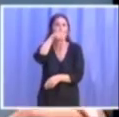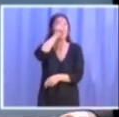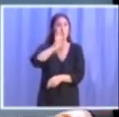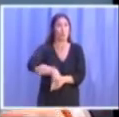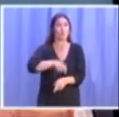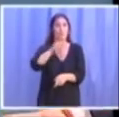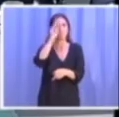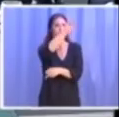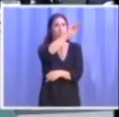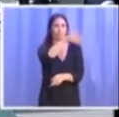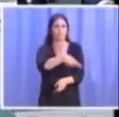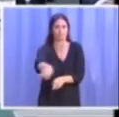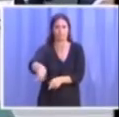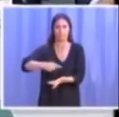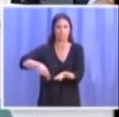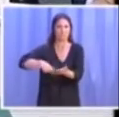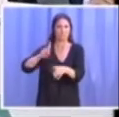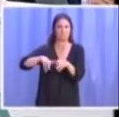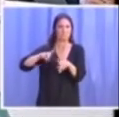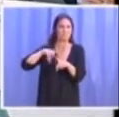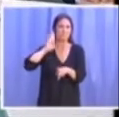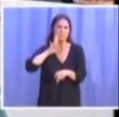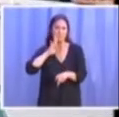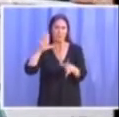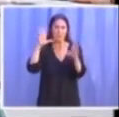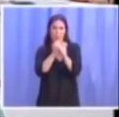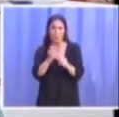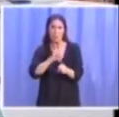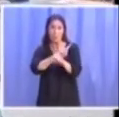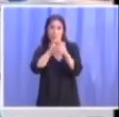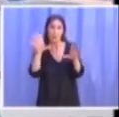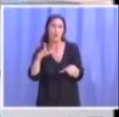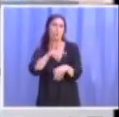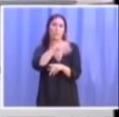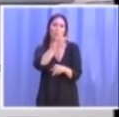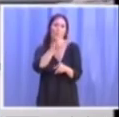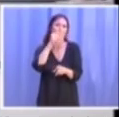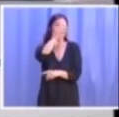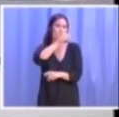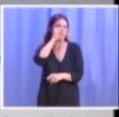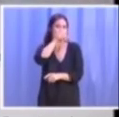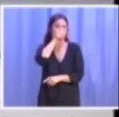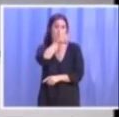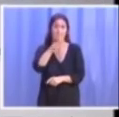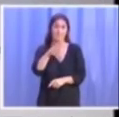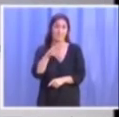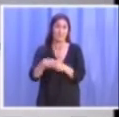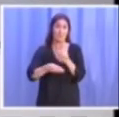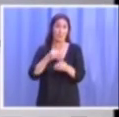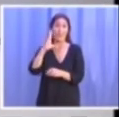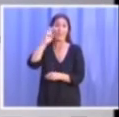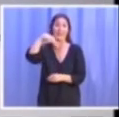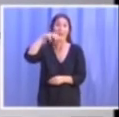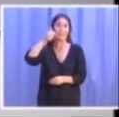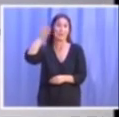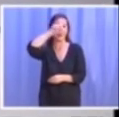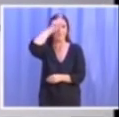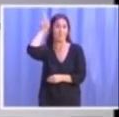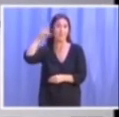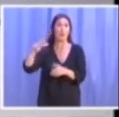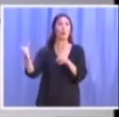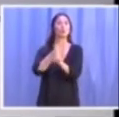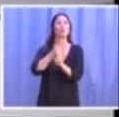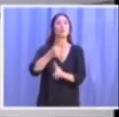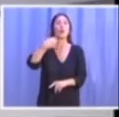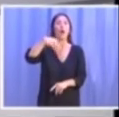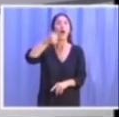paguen los responsables de firmar las facturas irregulares o de vender el patrimonio por debajo del valor de inventario. Eso precisamente es lo que ha hecho Carmen en Madrid, consiguiendo que Ana Botella